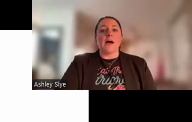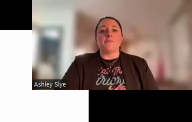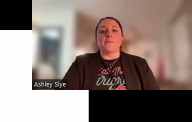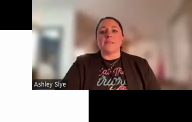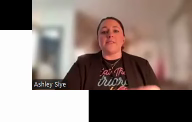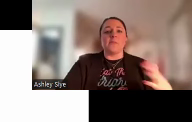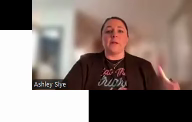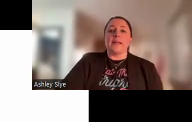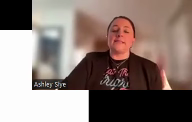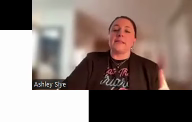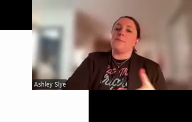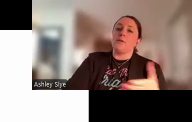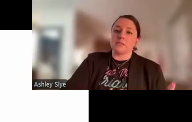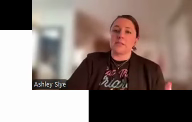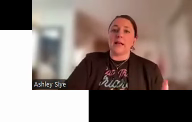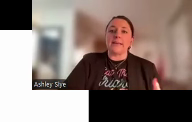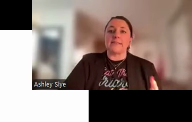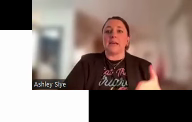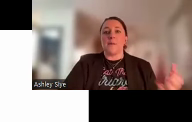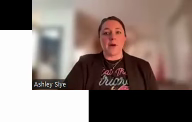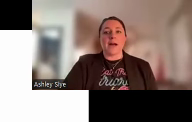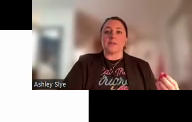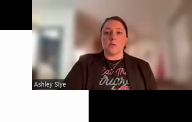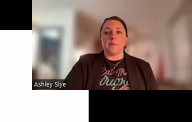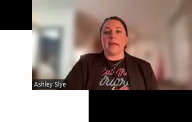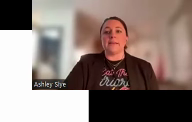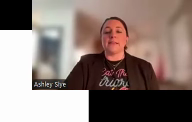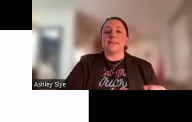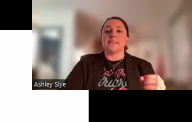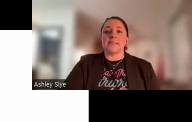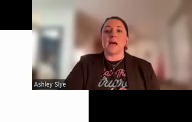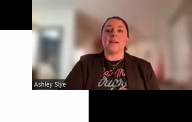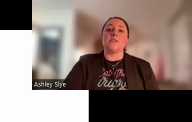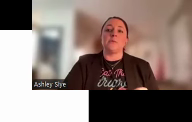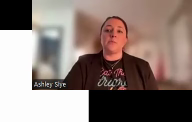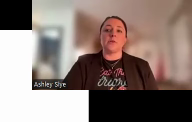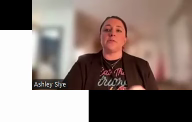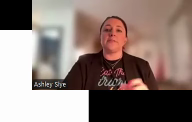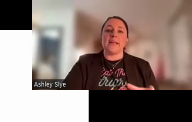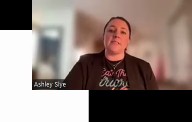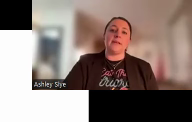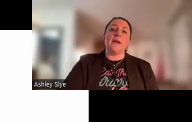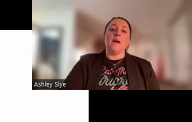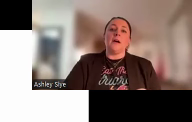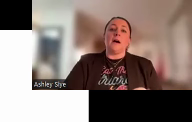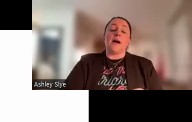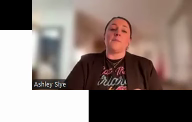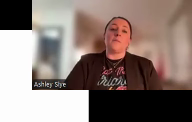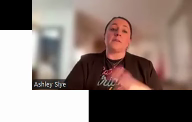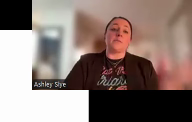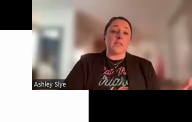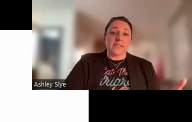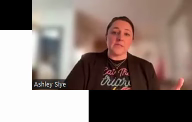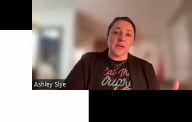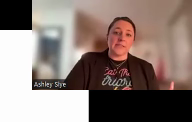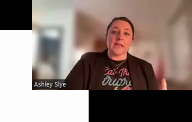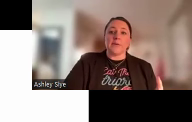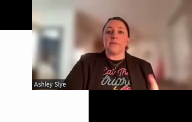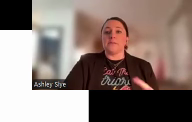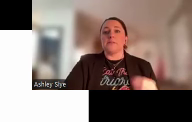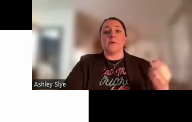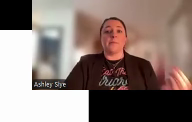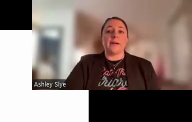una importante herramienta para los sobrevivientes y para la autonomía que nace a partir de esto.